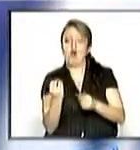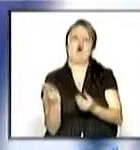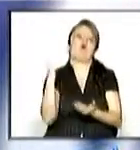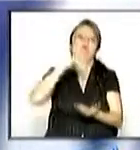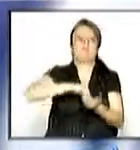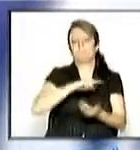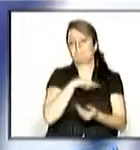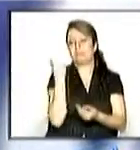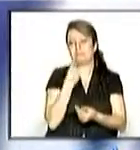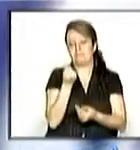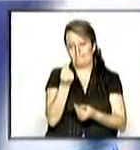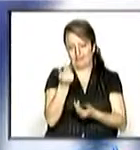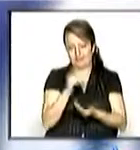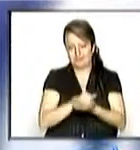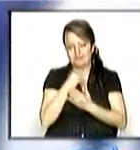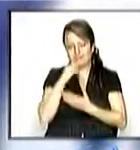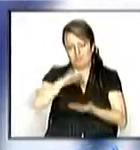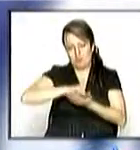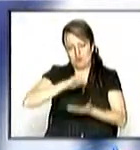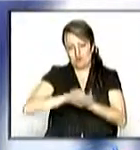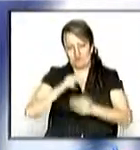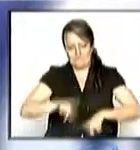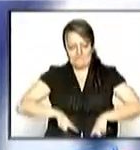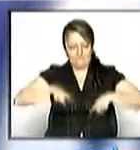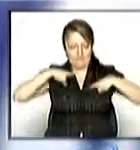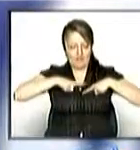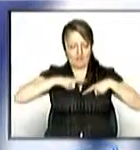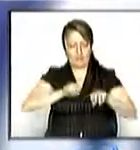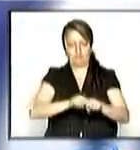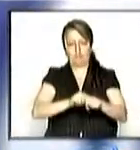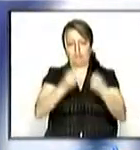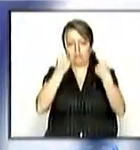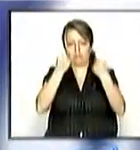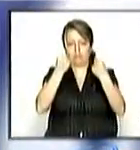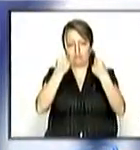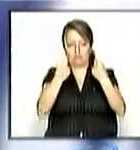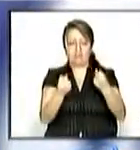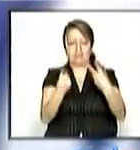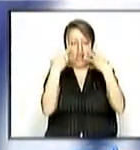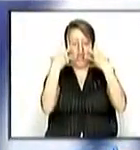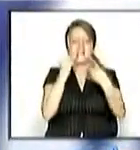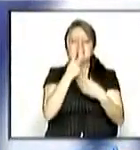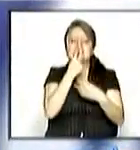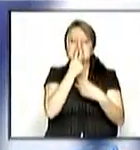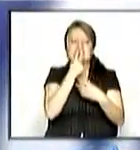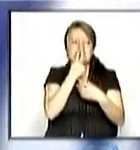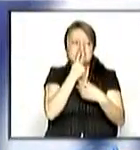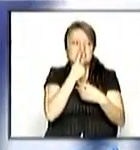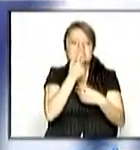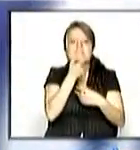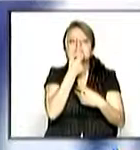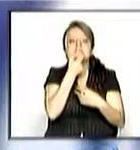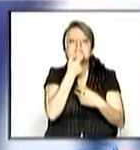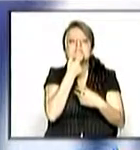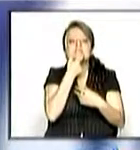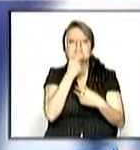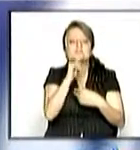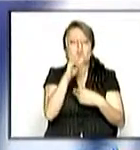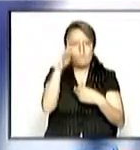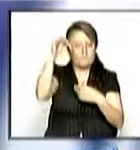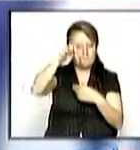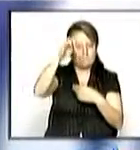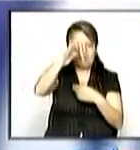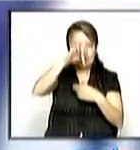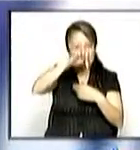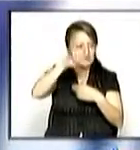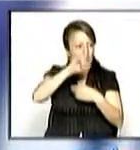tener un balance en su vida, porque desgraciadamente la susceptibilidad de todo el mundo no es la misma. Es decir, a mí me pueden